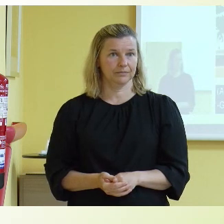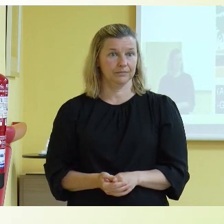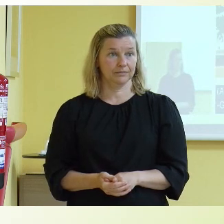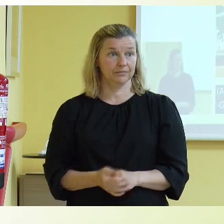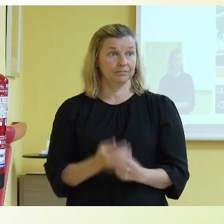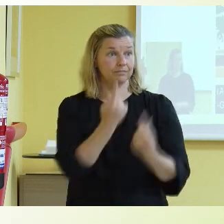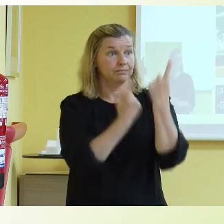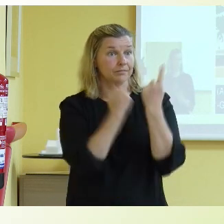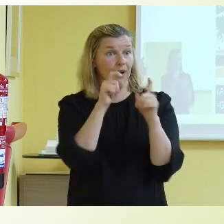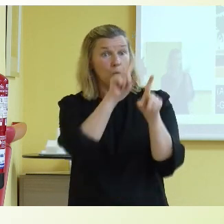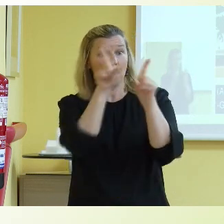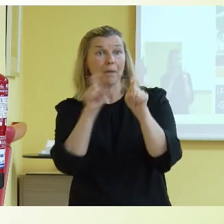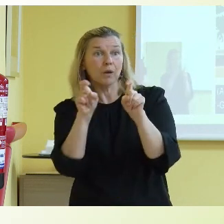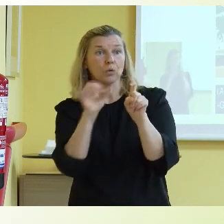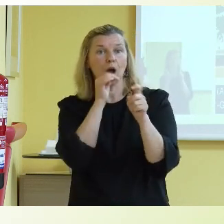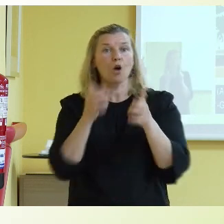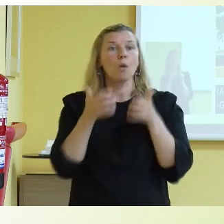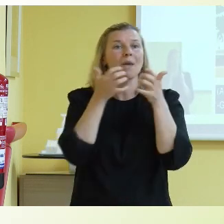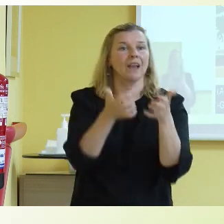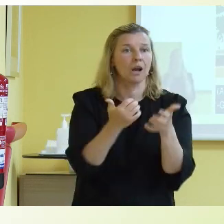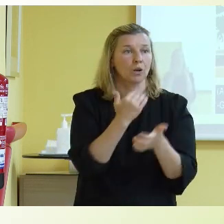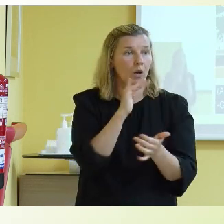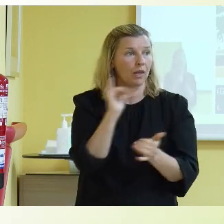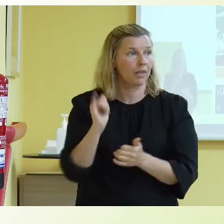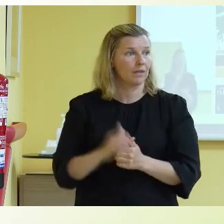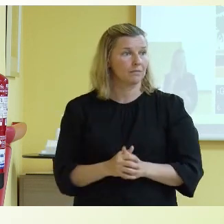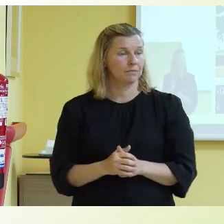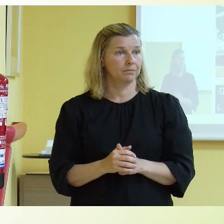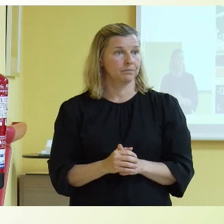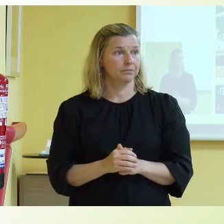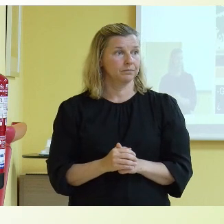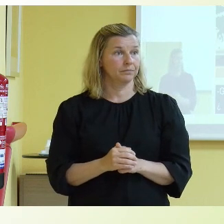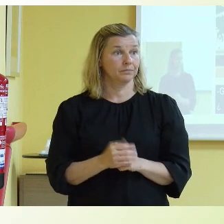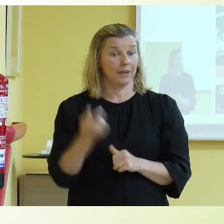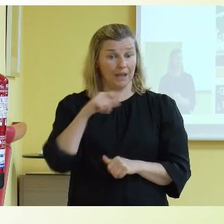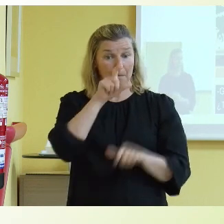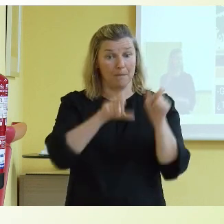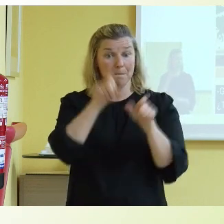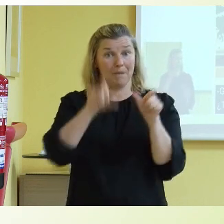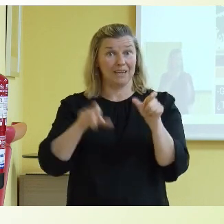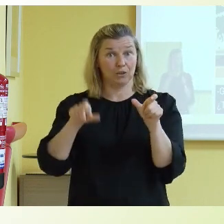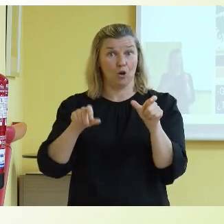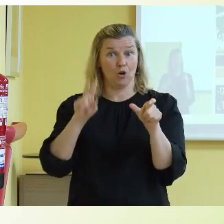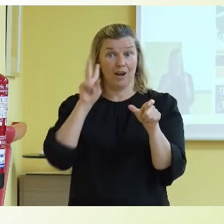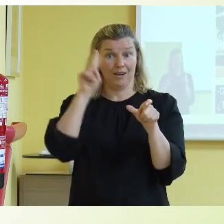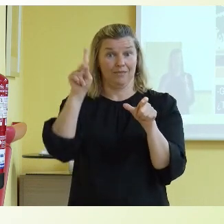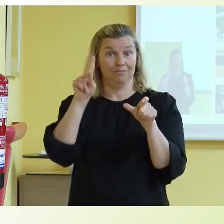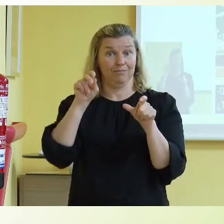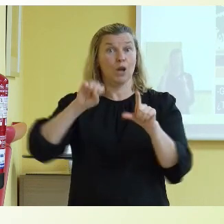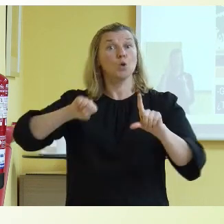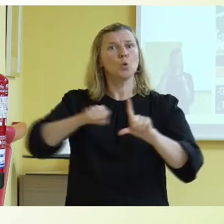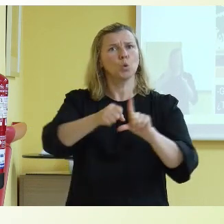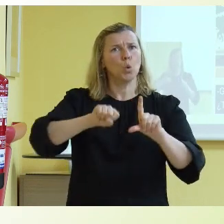¿Tenéis alguna pregunta, algún comentario que hacer? También las personas que nos están viendo a través del canal de YouTube